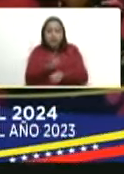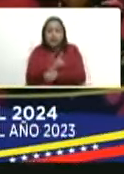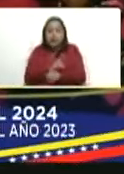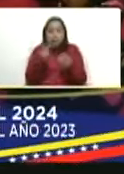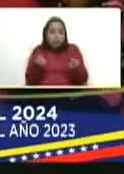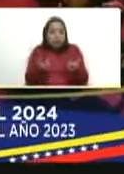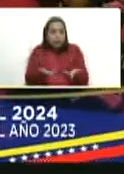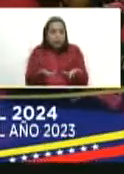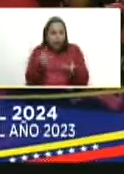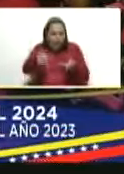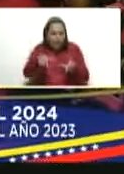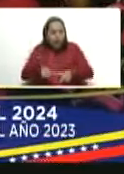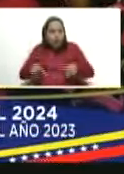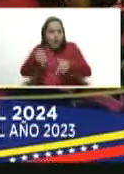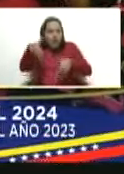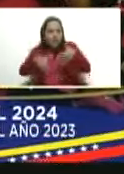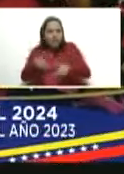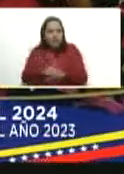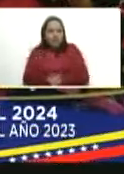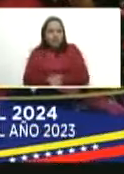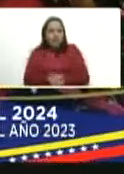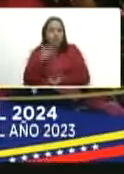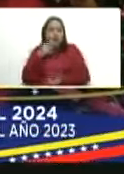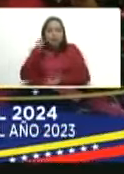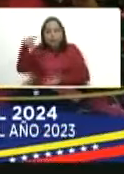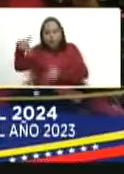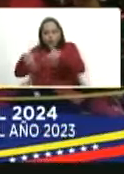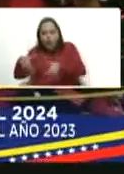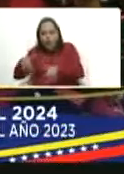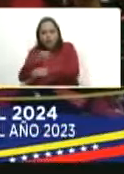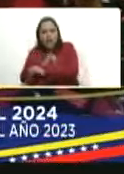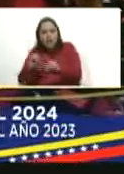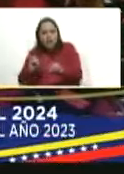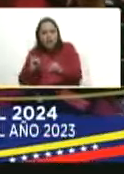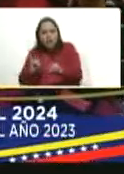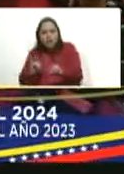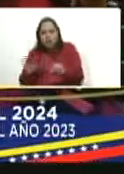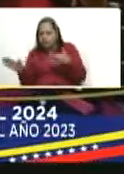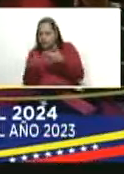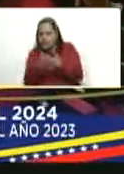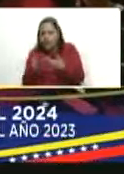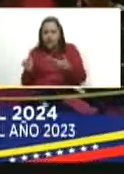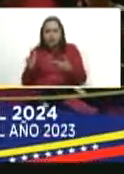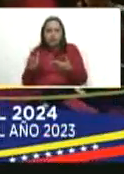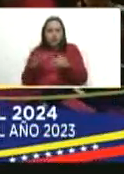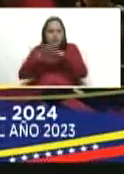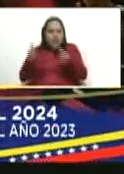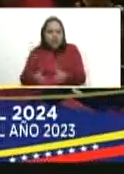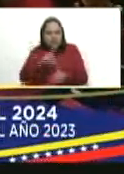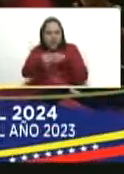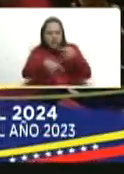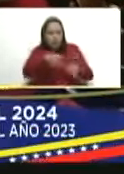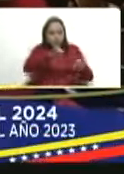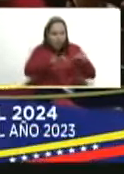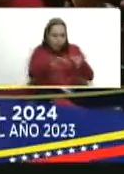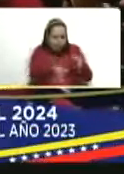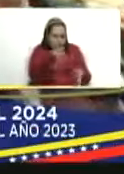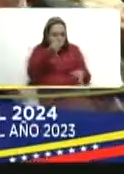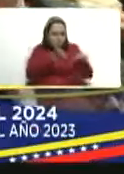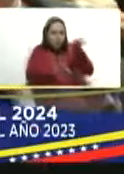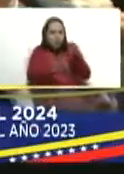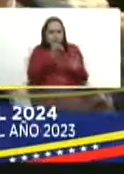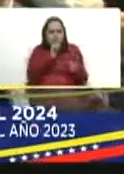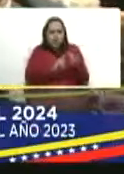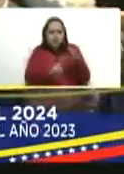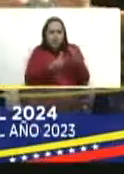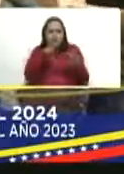embajadores, en caliente. Tú votas, termina la votación, cierran la mesa y te hacen la auditoría. Y entonces mandan